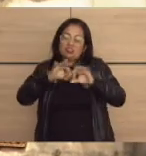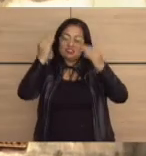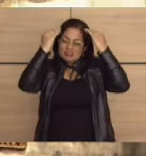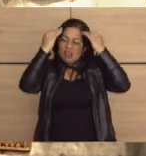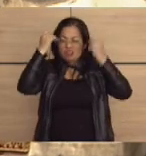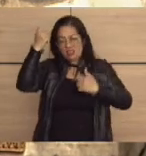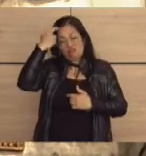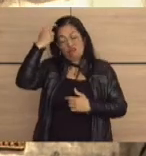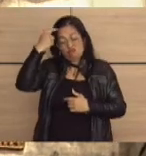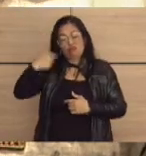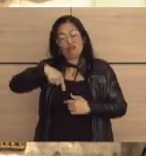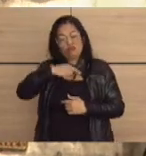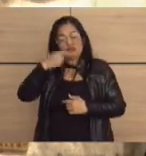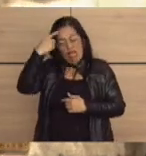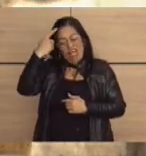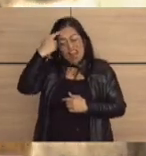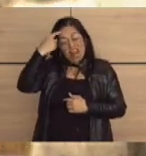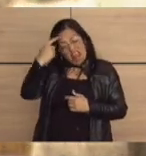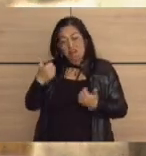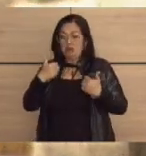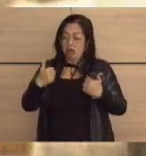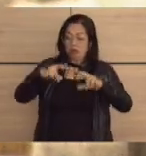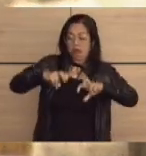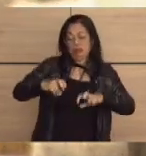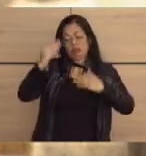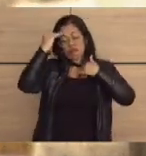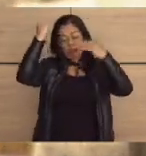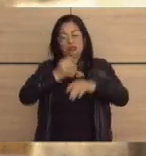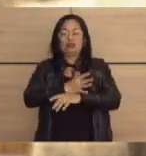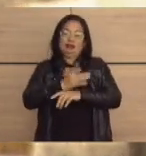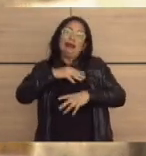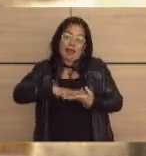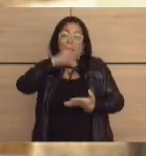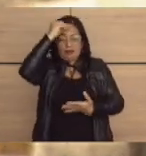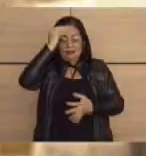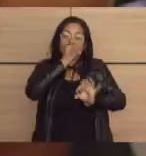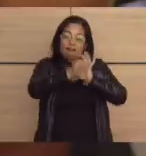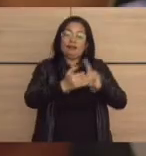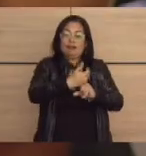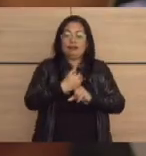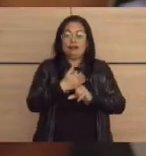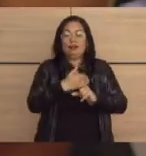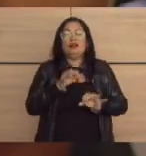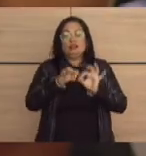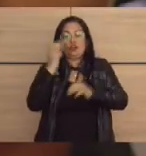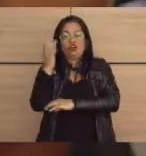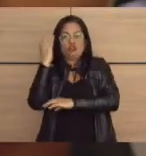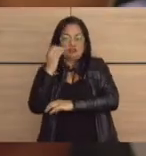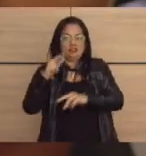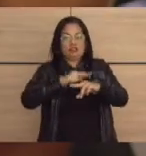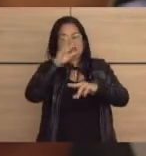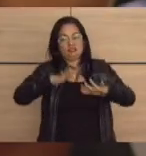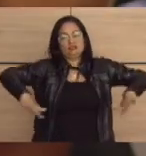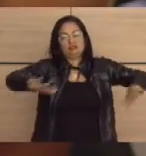pretendemos tan inteligentes y tan especie superior. Entonces, creo que la mirada sobre los pueblos indígenas